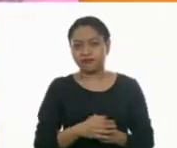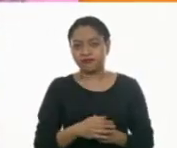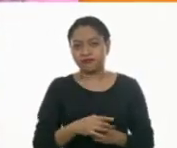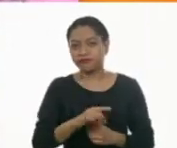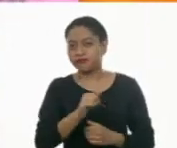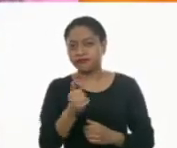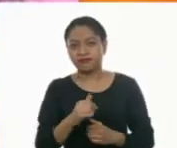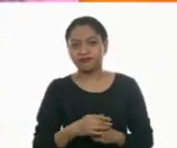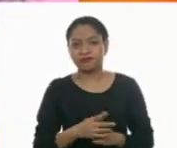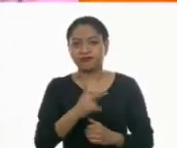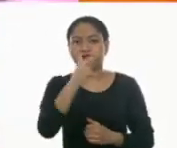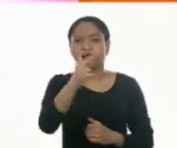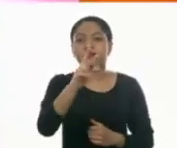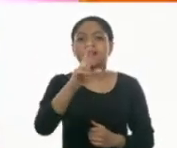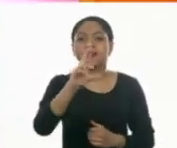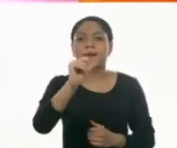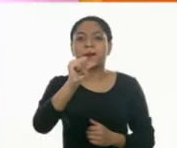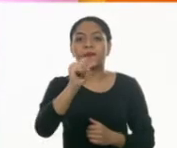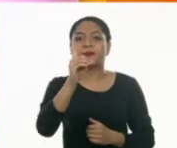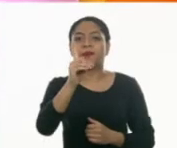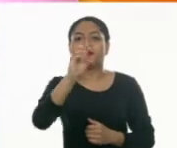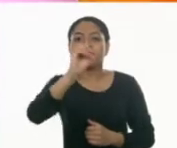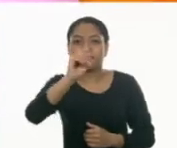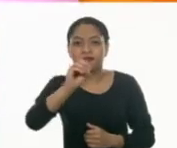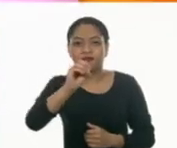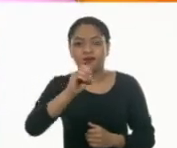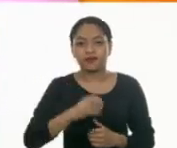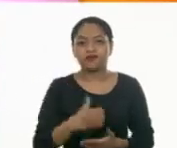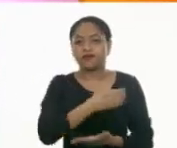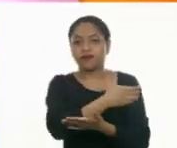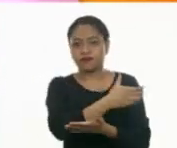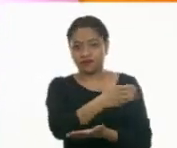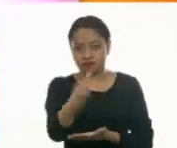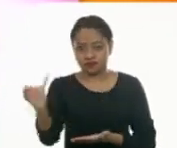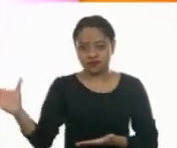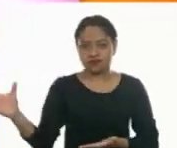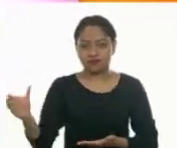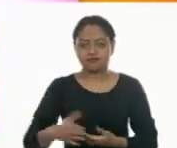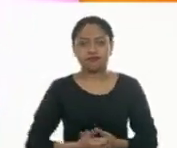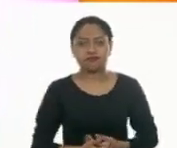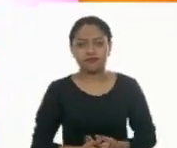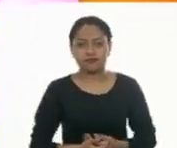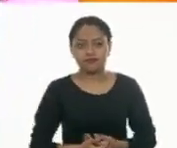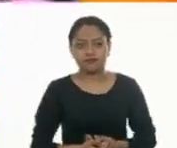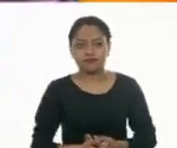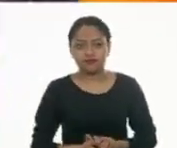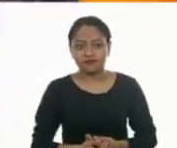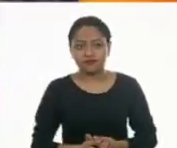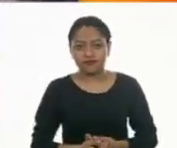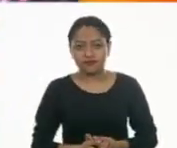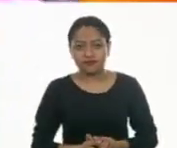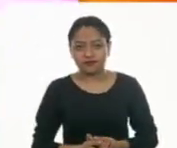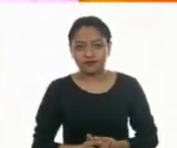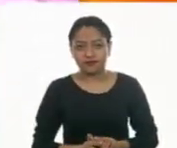Paño. Prado. ¿Qué? Prado. Prado. ¿En dónde va?